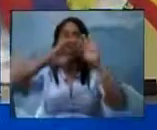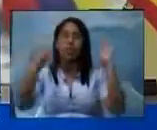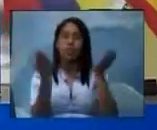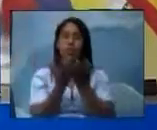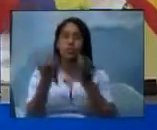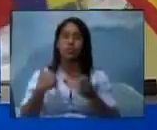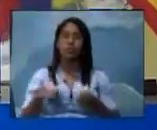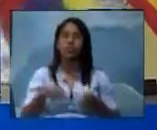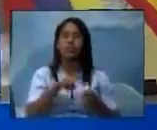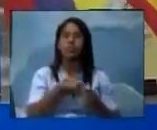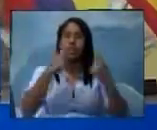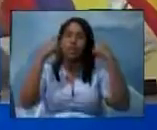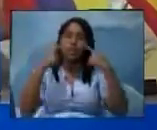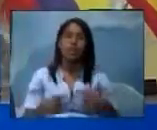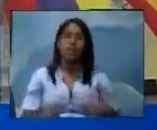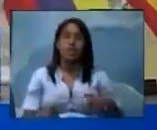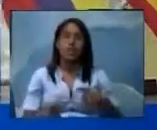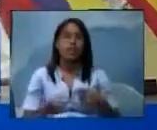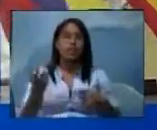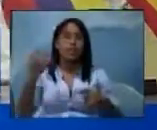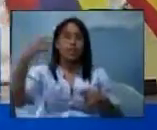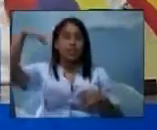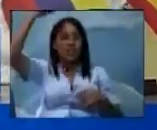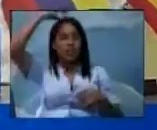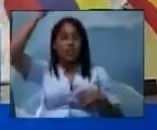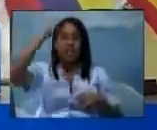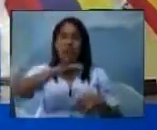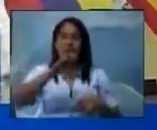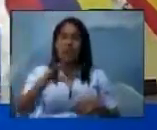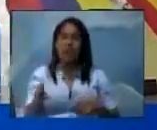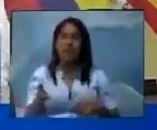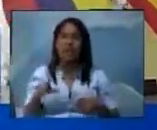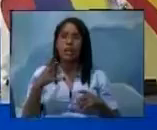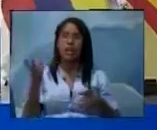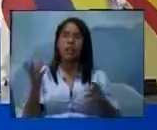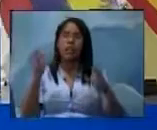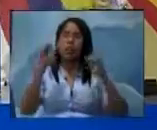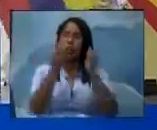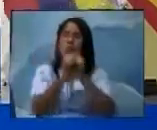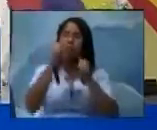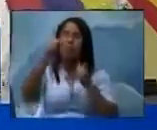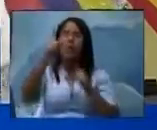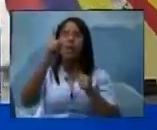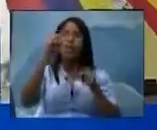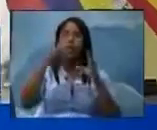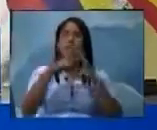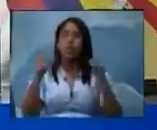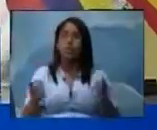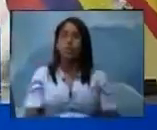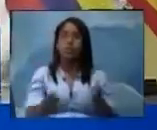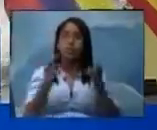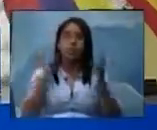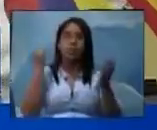y nosotros seremos reyes y sacerdotes y reinaremos con él.